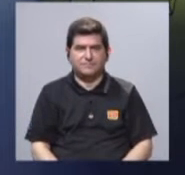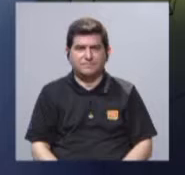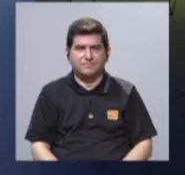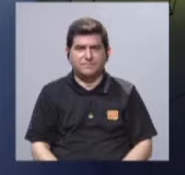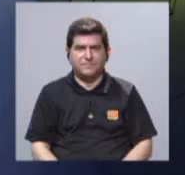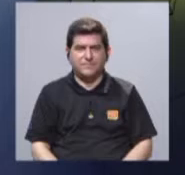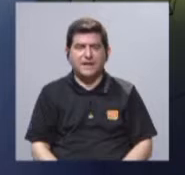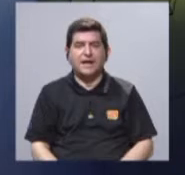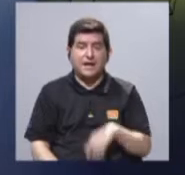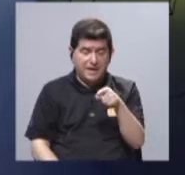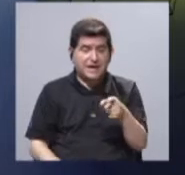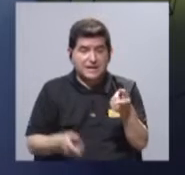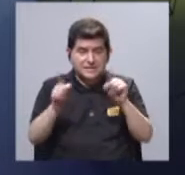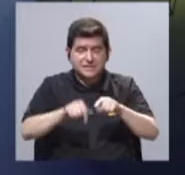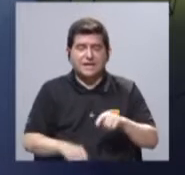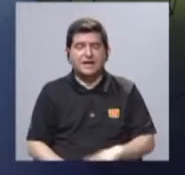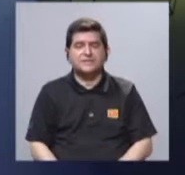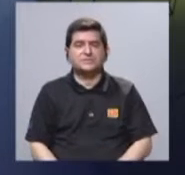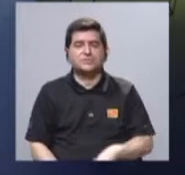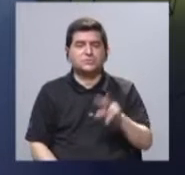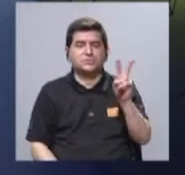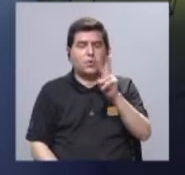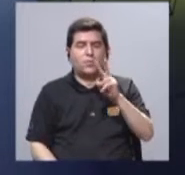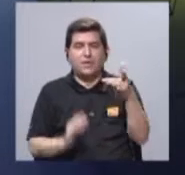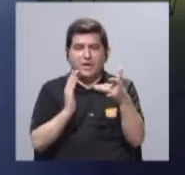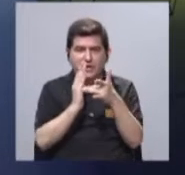lugar hace un año con una